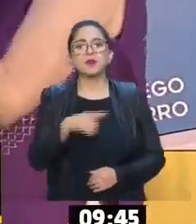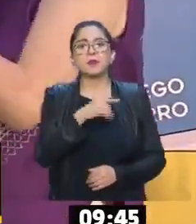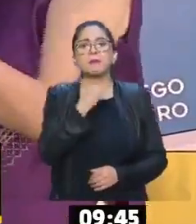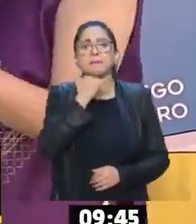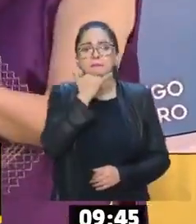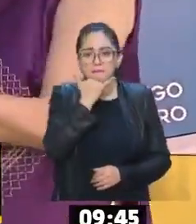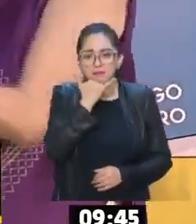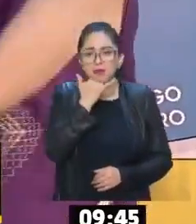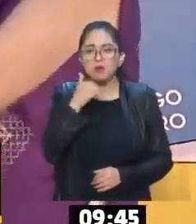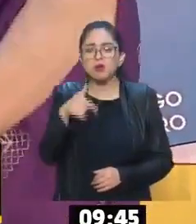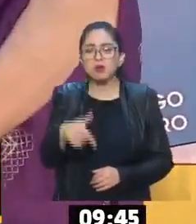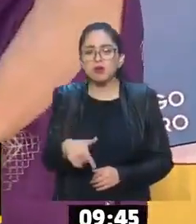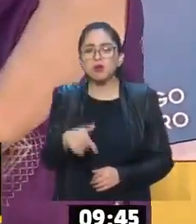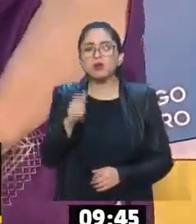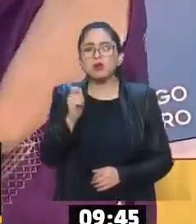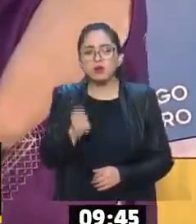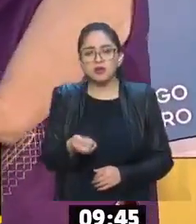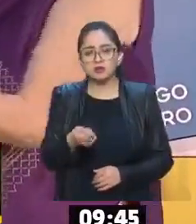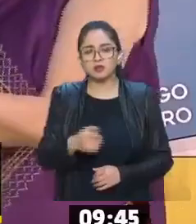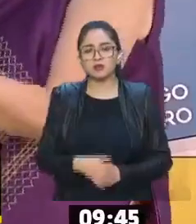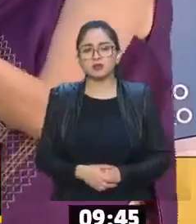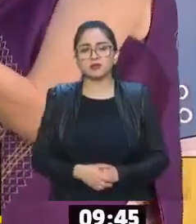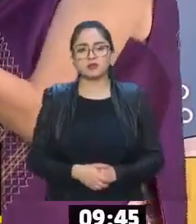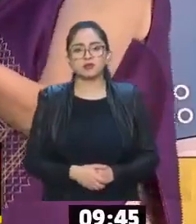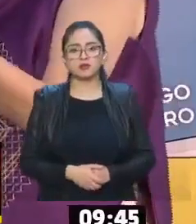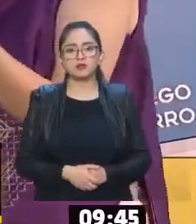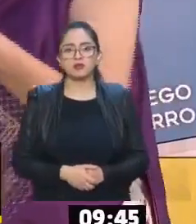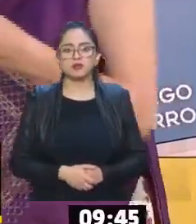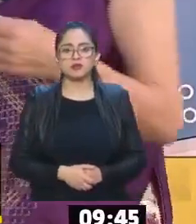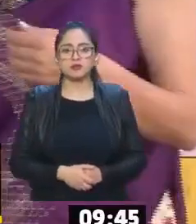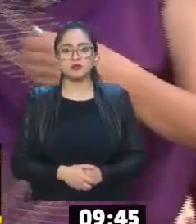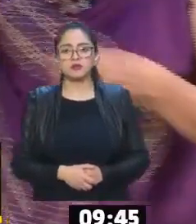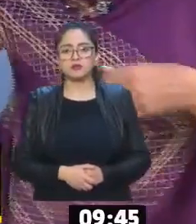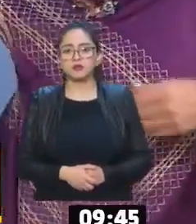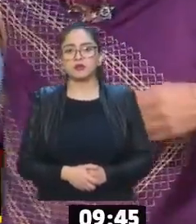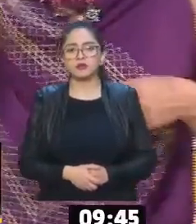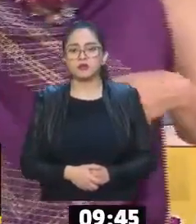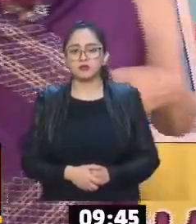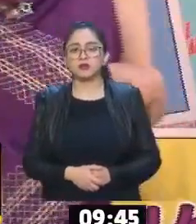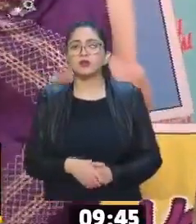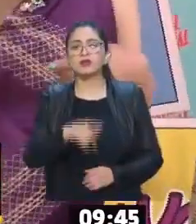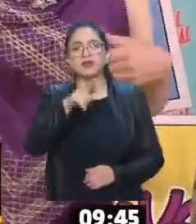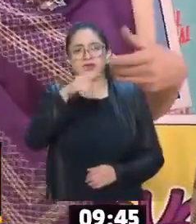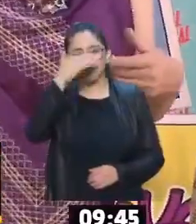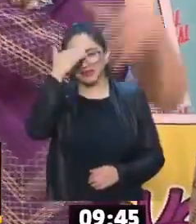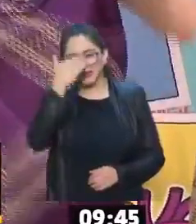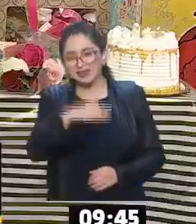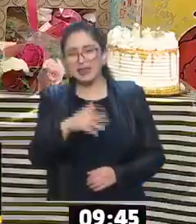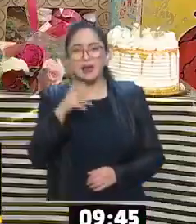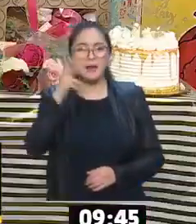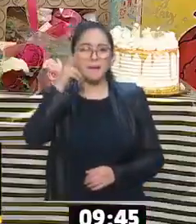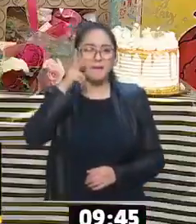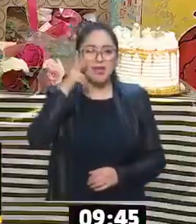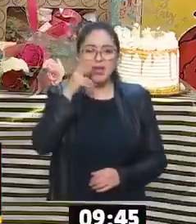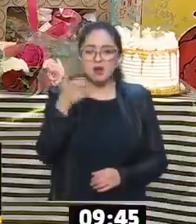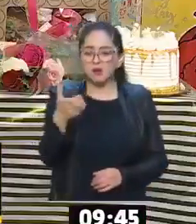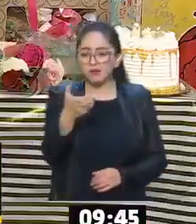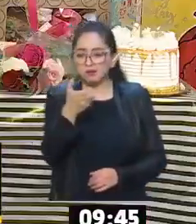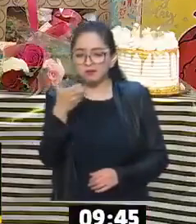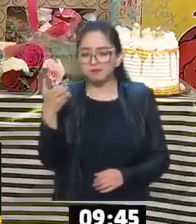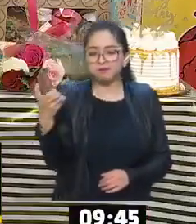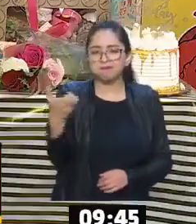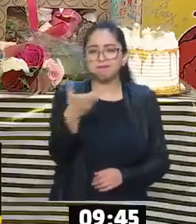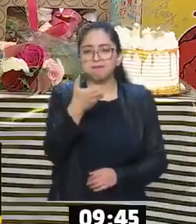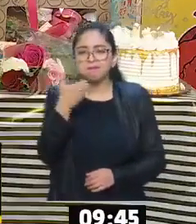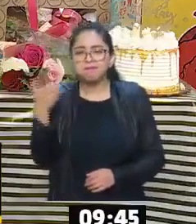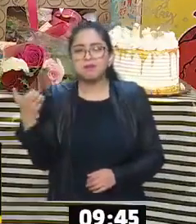tostadas... Toma? Primero en la esta. Está ahí en paladar. O sea, pero déjeme checar con el vino otra ya cosa. Ve que le hacen así, que si se agarra de